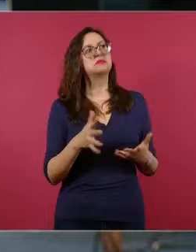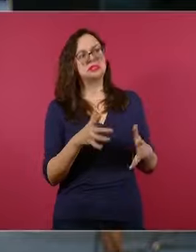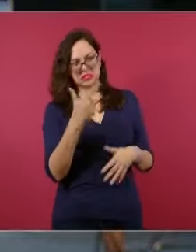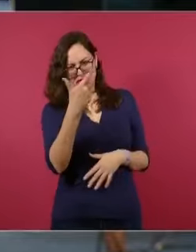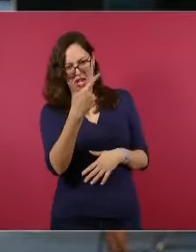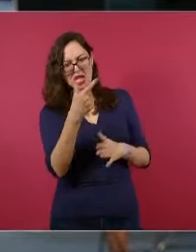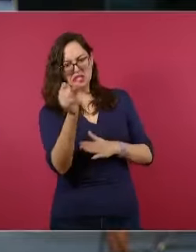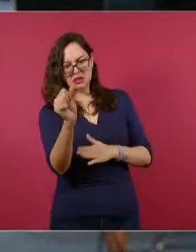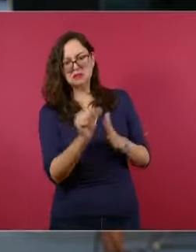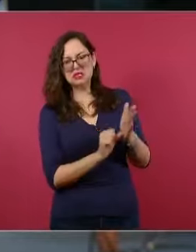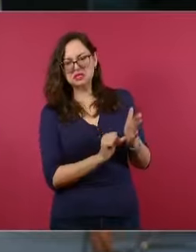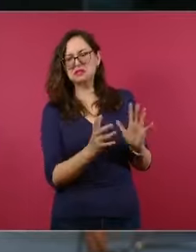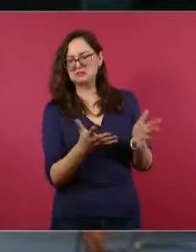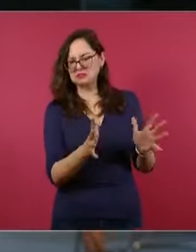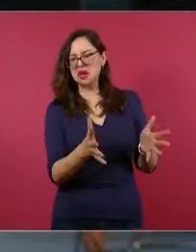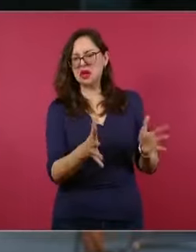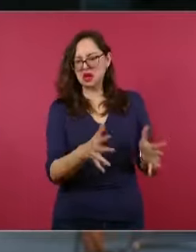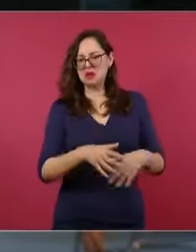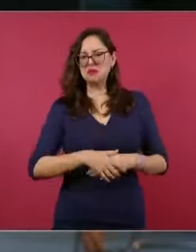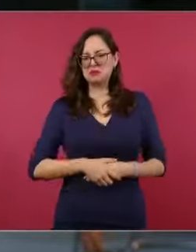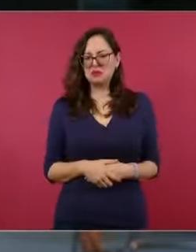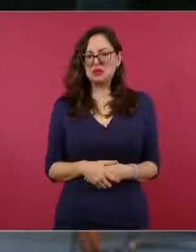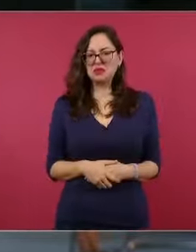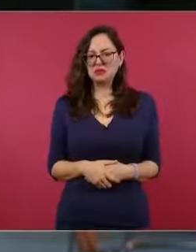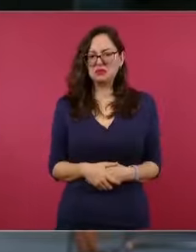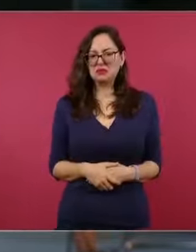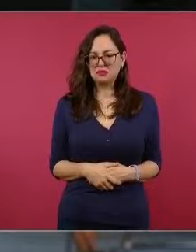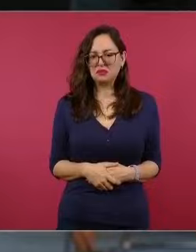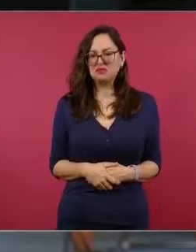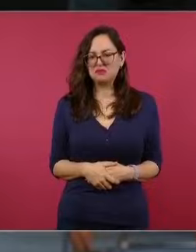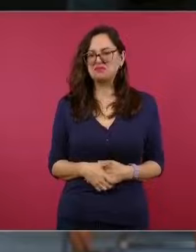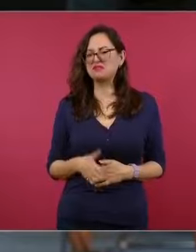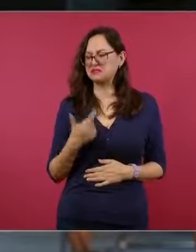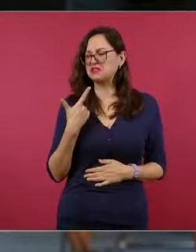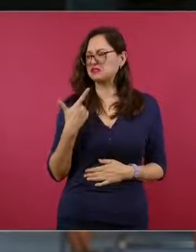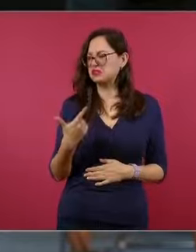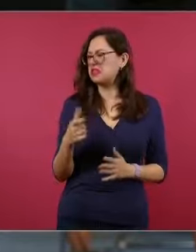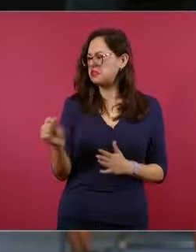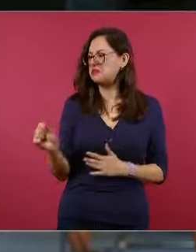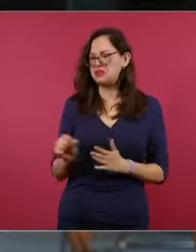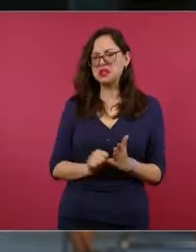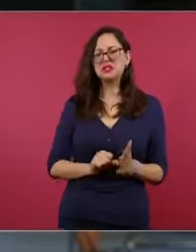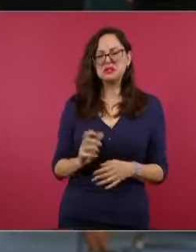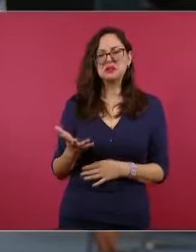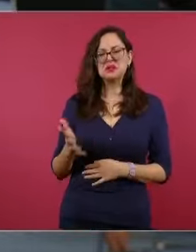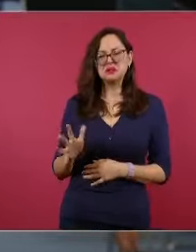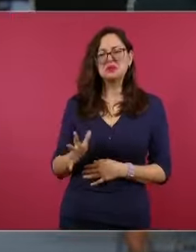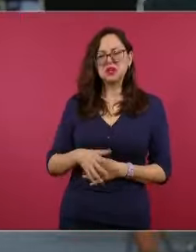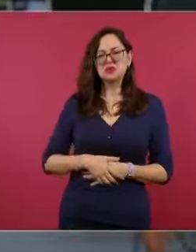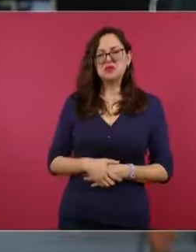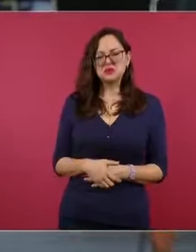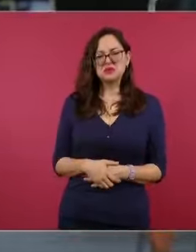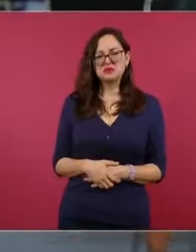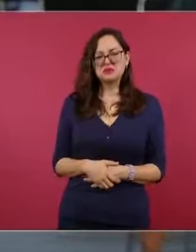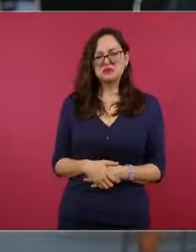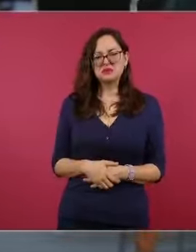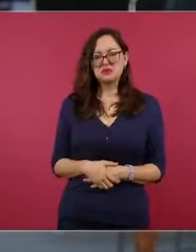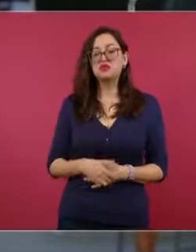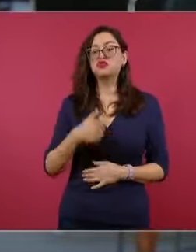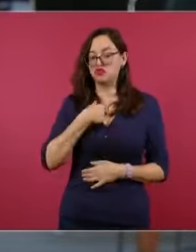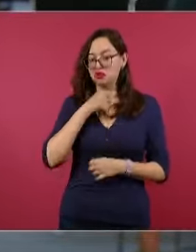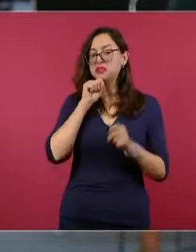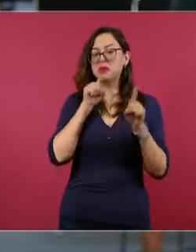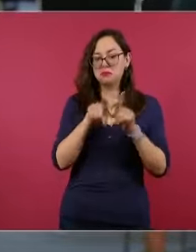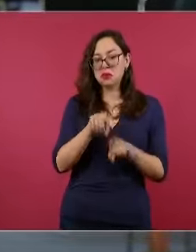calculé no sé pero alguien por ahí dice que 14 no sé 7 meses fueron 7 meses bueno y yo le puedo hablar de